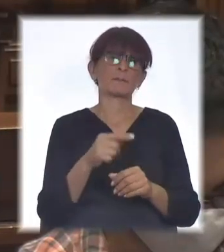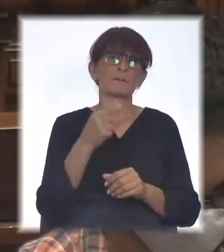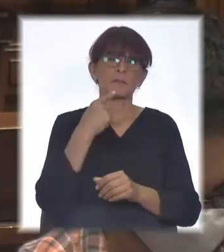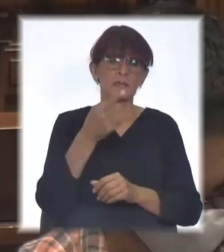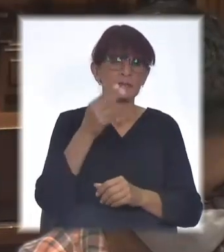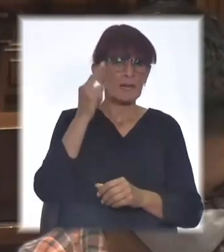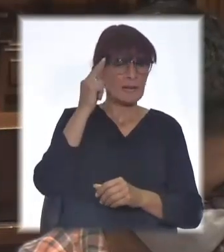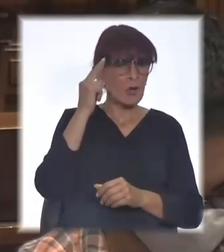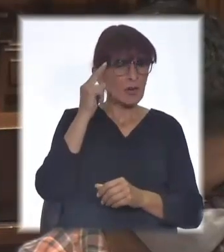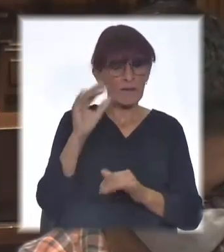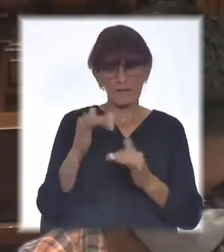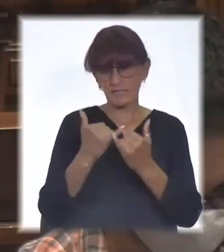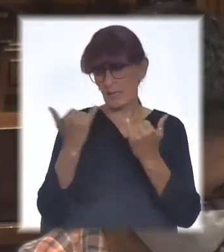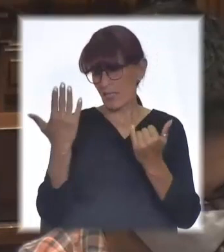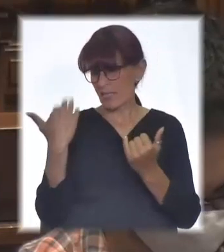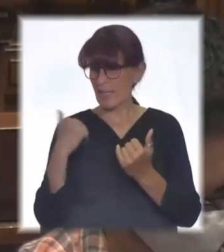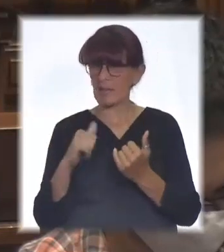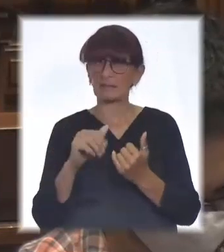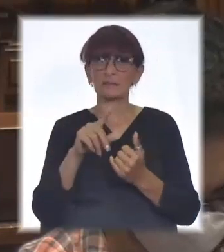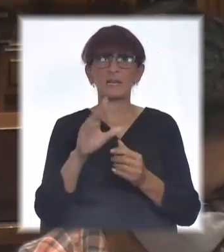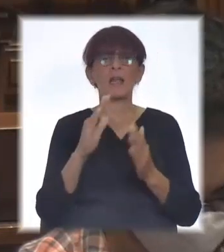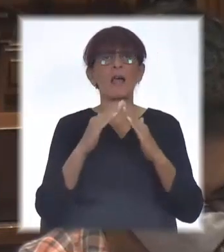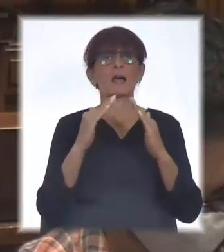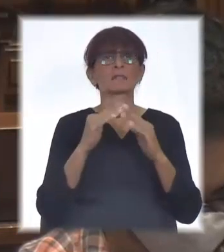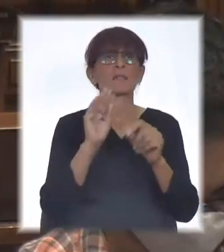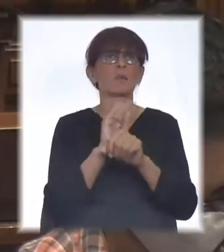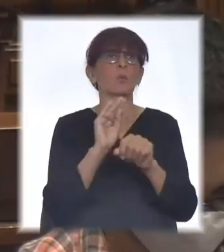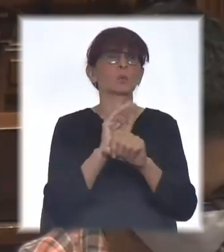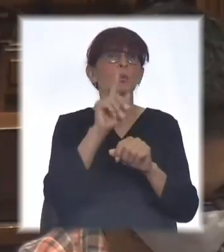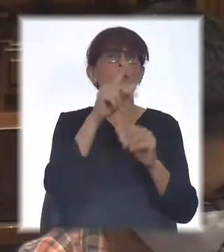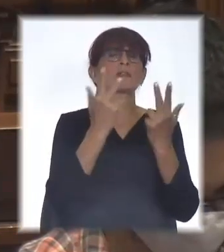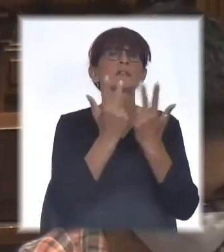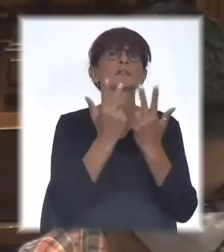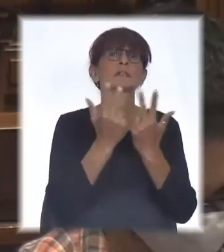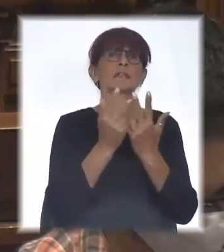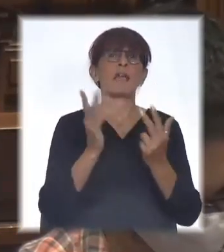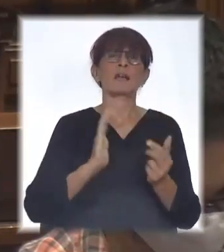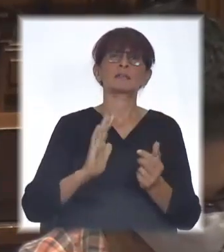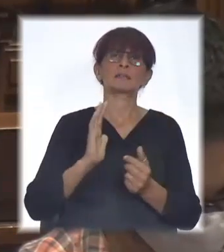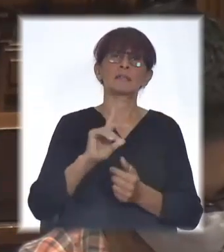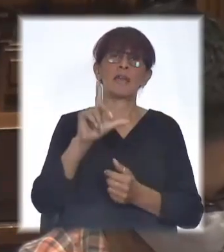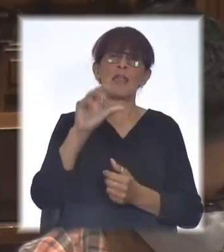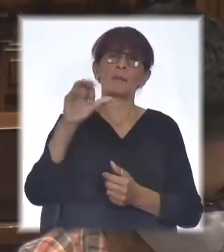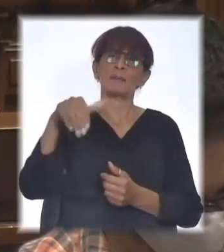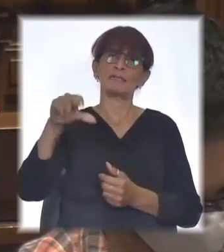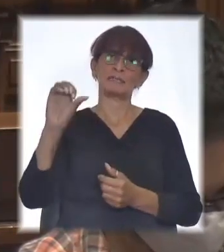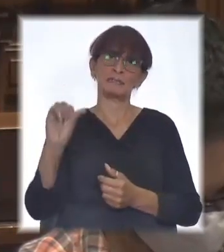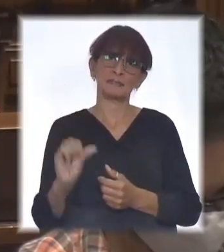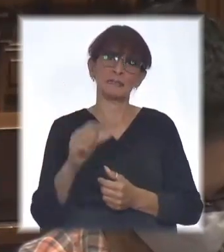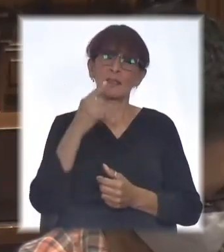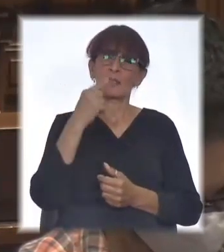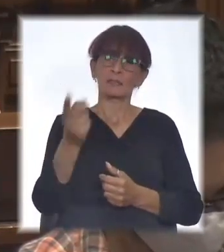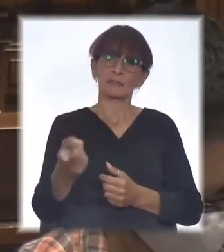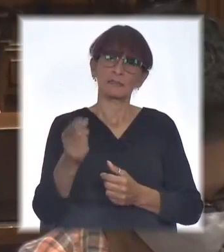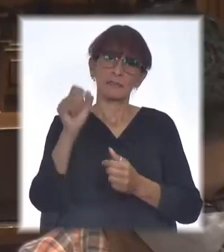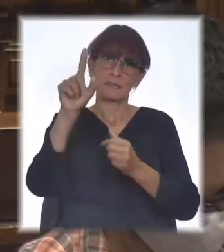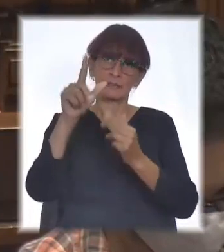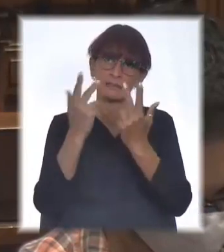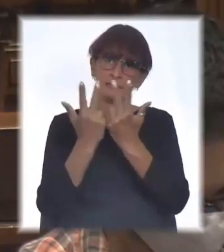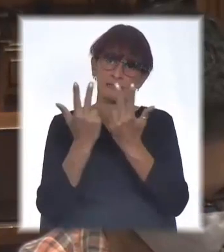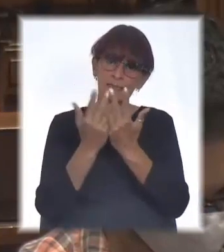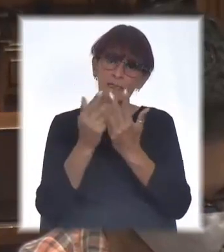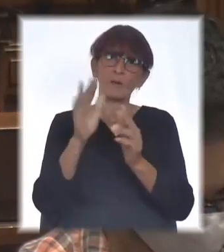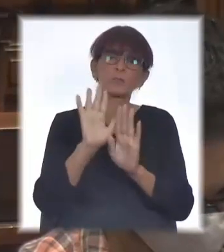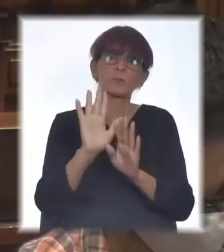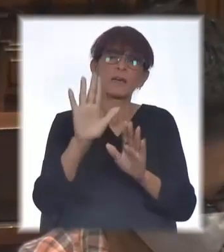recordaba hace unos días el director de la casa de la cultura de 33 la señora de alguien alem es desde ese 33 que se